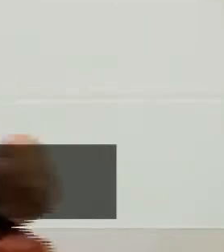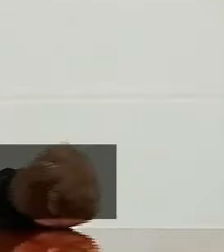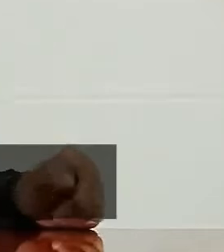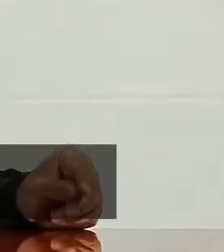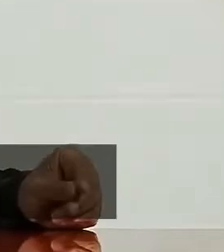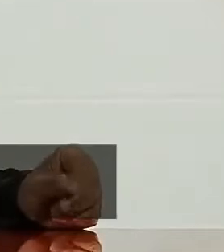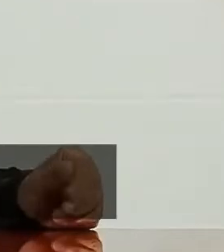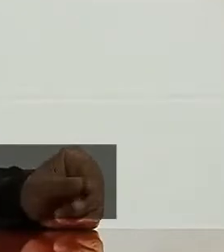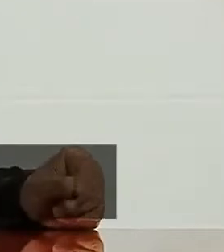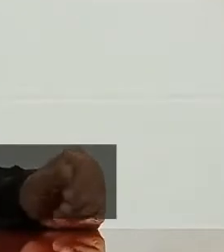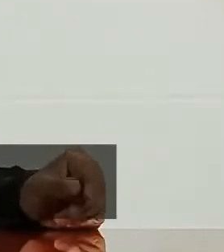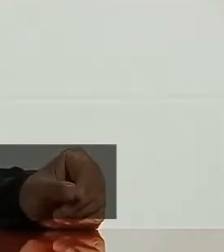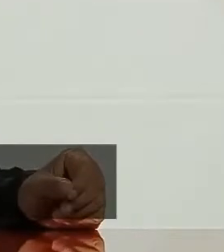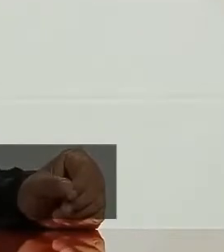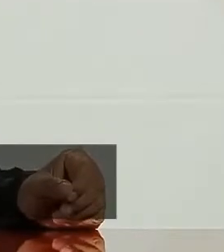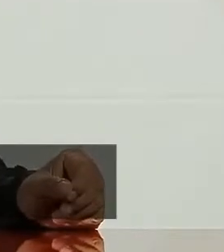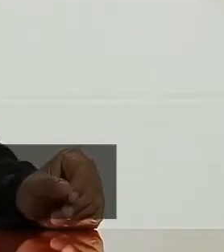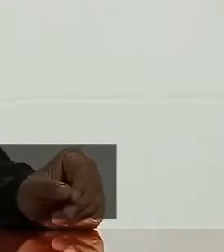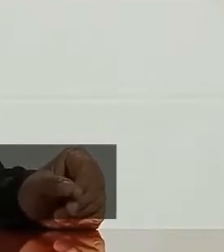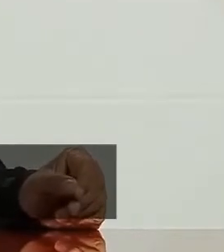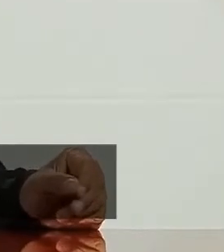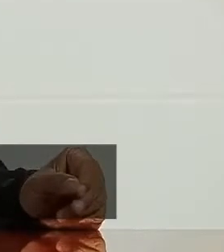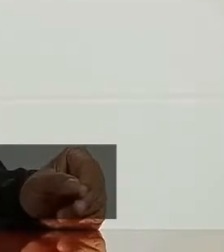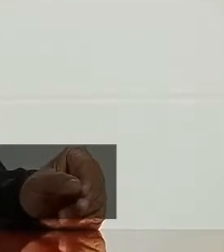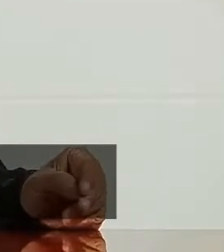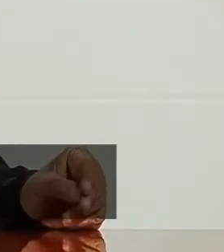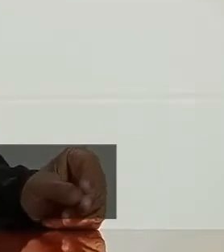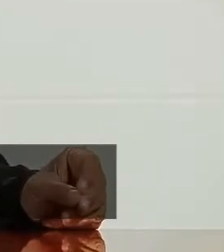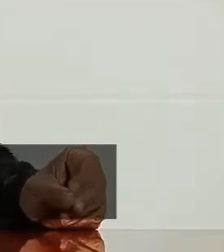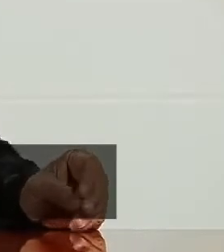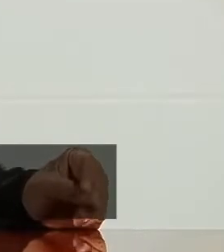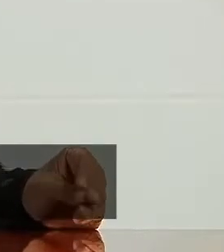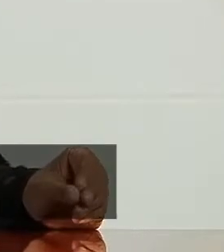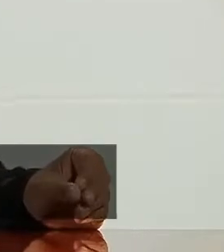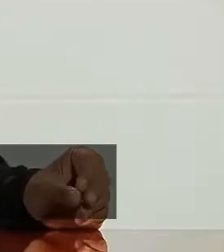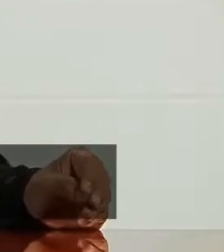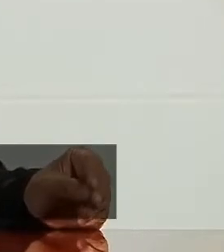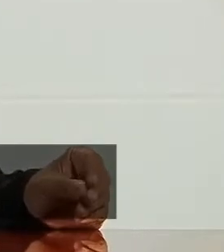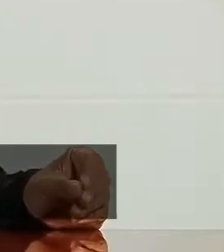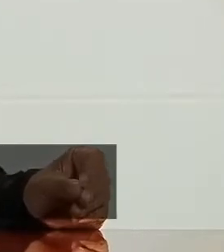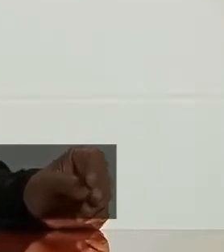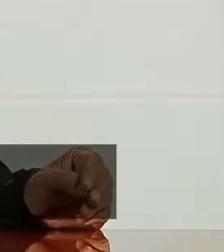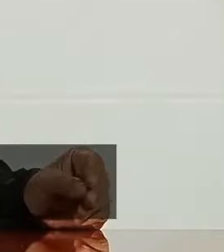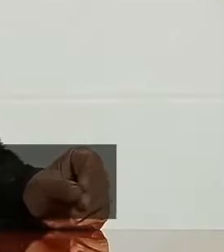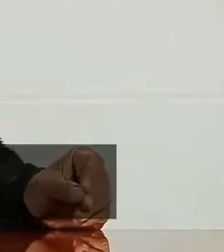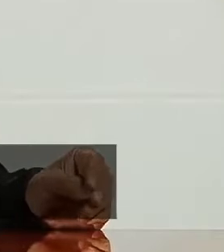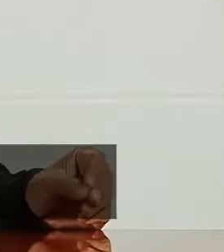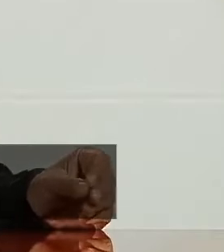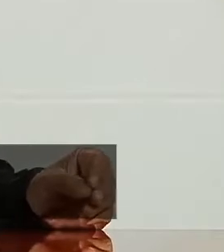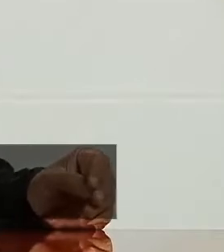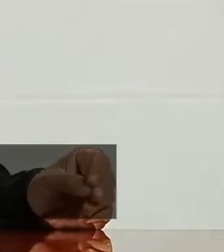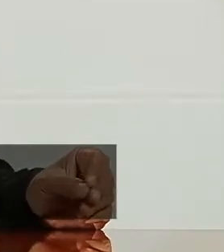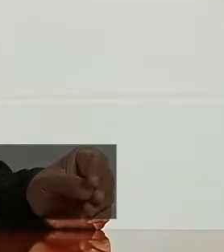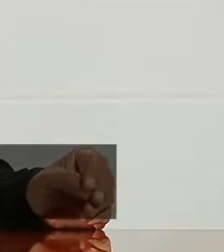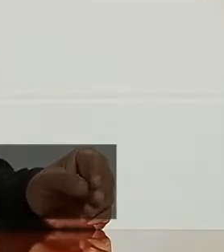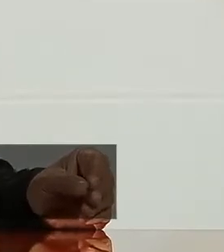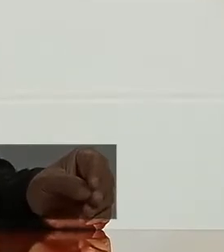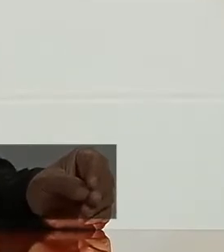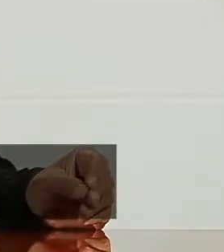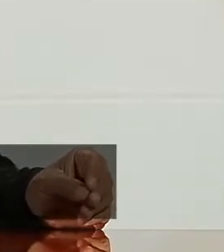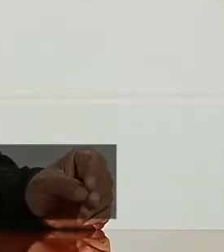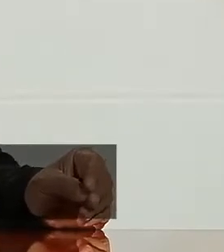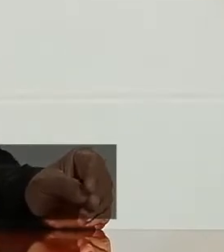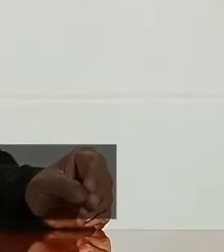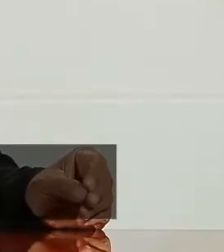tlen kitlahyocoli inan, itan, huan nochi hueyitatame, huan hueyinaname tlen